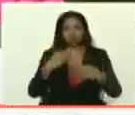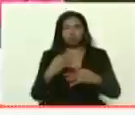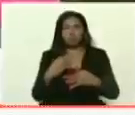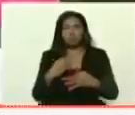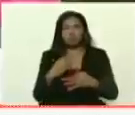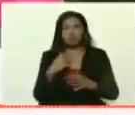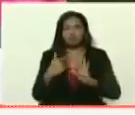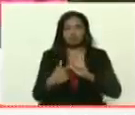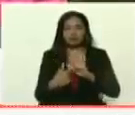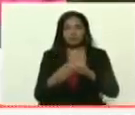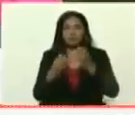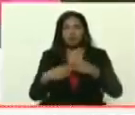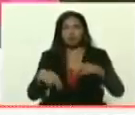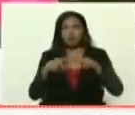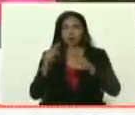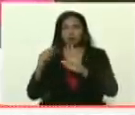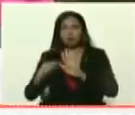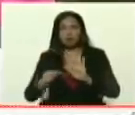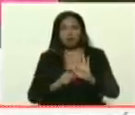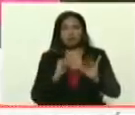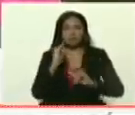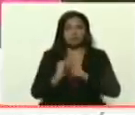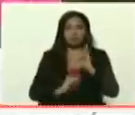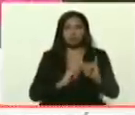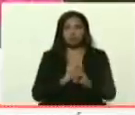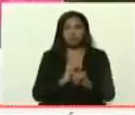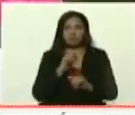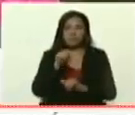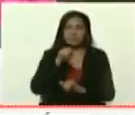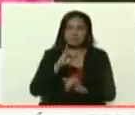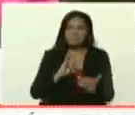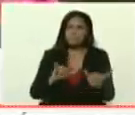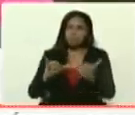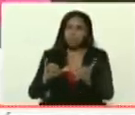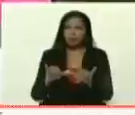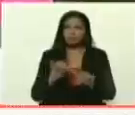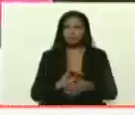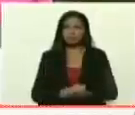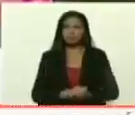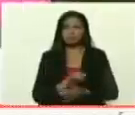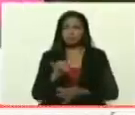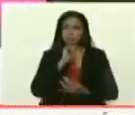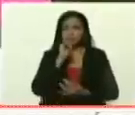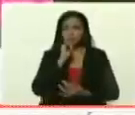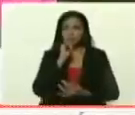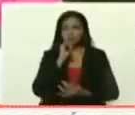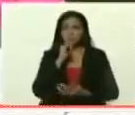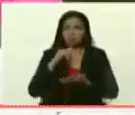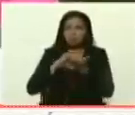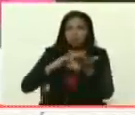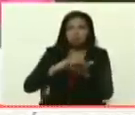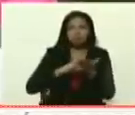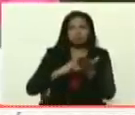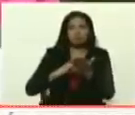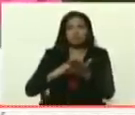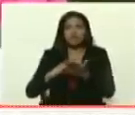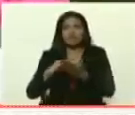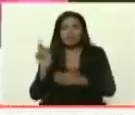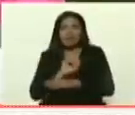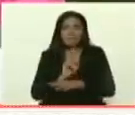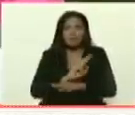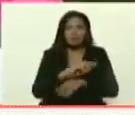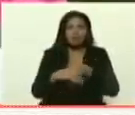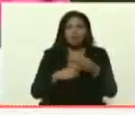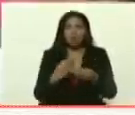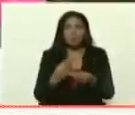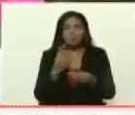ante Naciones Unidas o algún ente internacional esa, para que este informe haya una rectificación y se considere también la